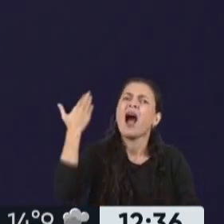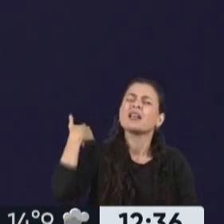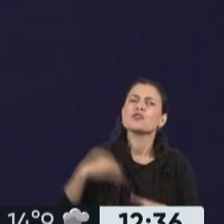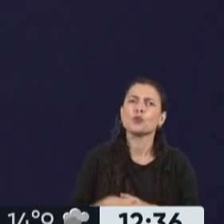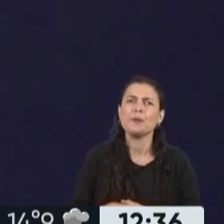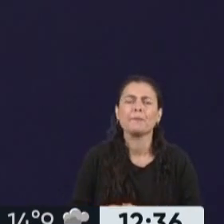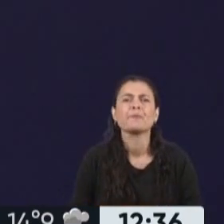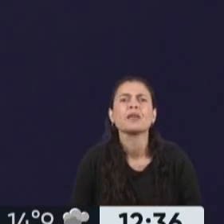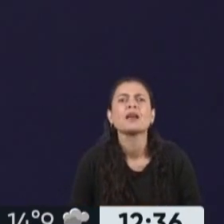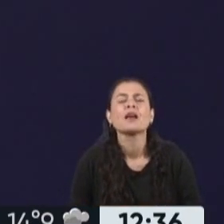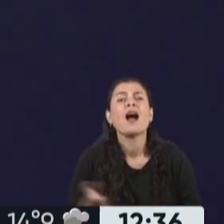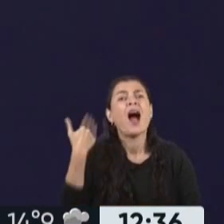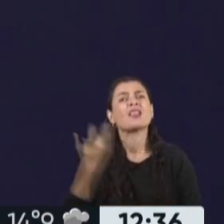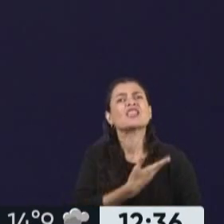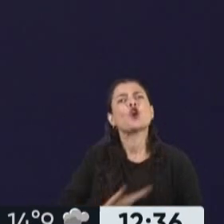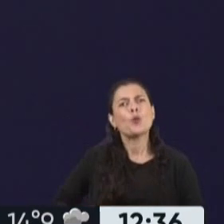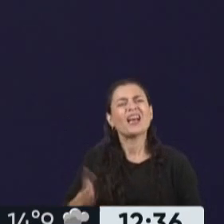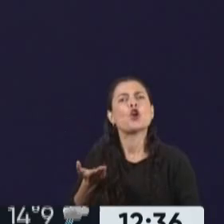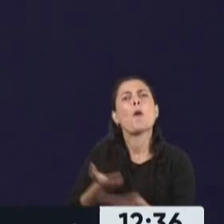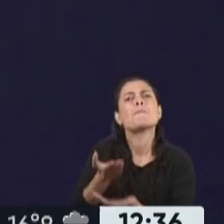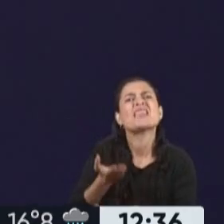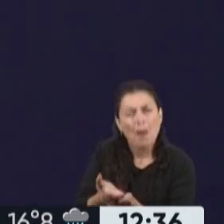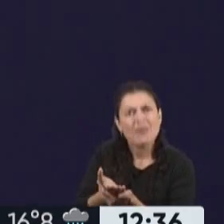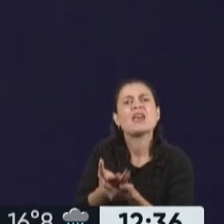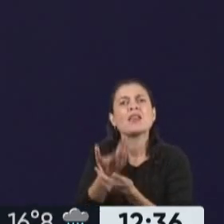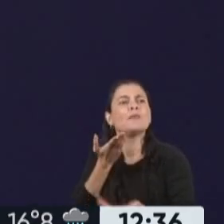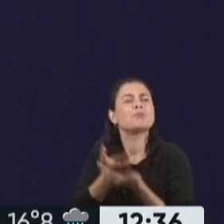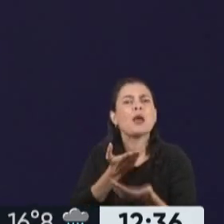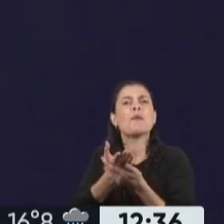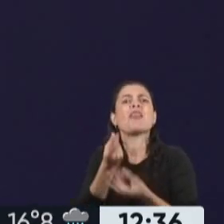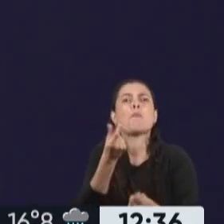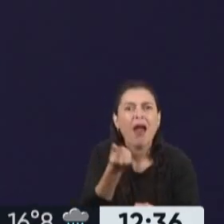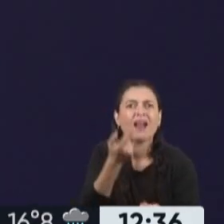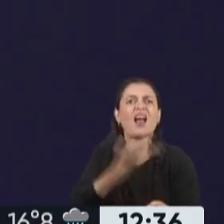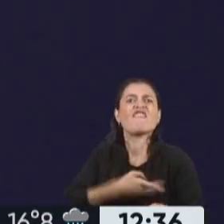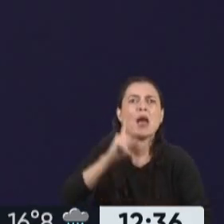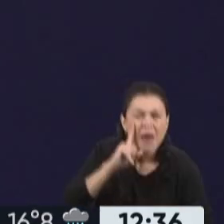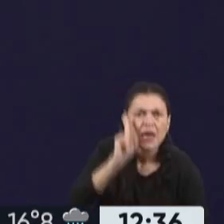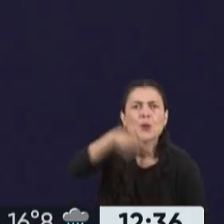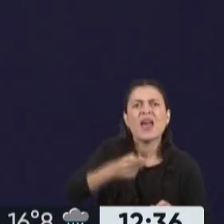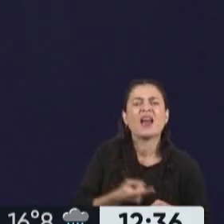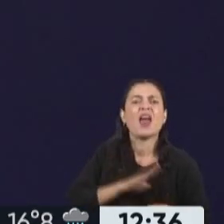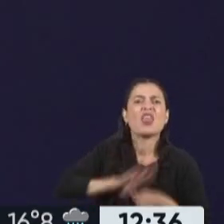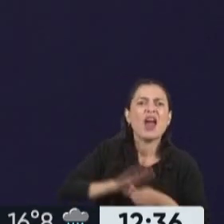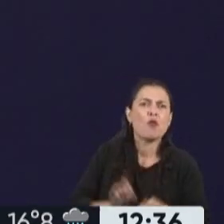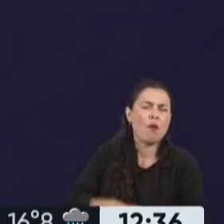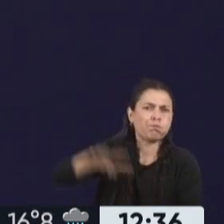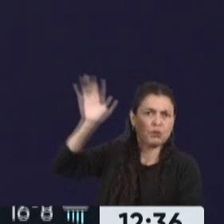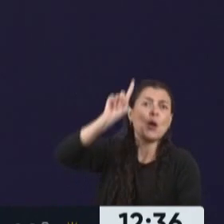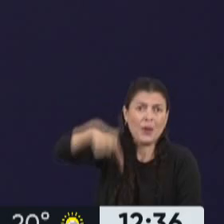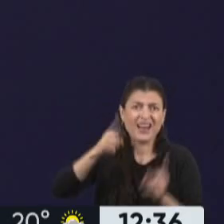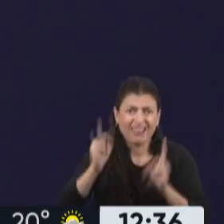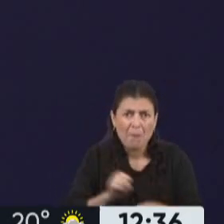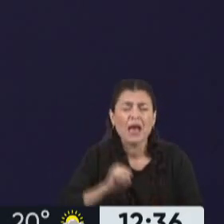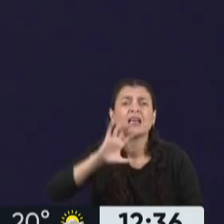los gobiernos recurrían al fondo para financiar el exceso de gasto público que inexorablemente terminaba en espirales inflacionarios y